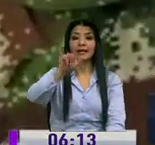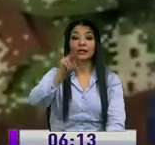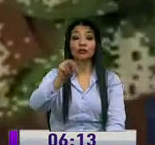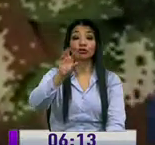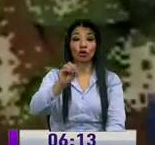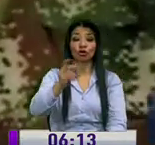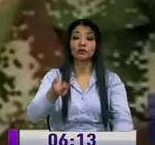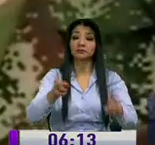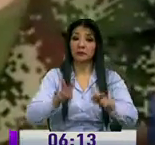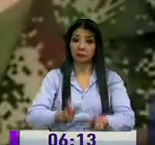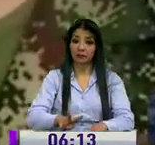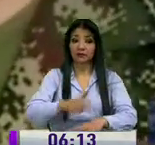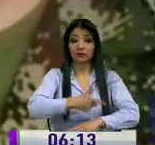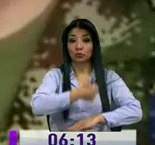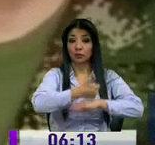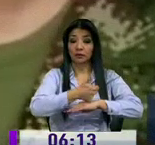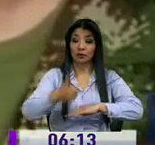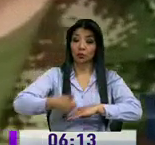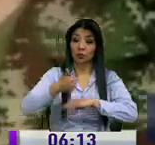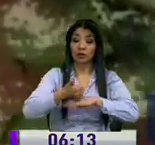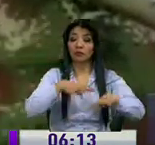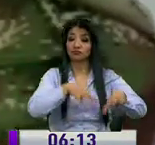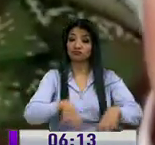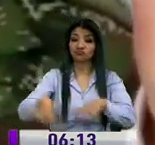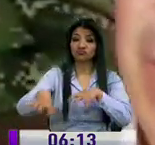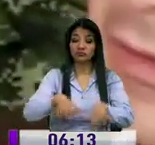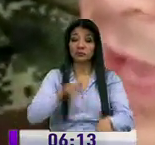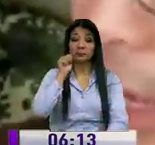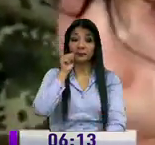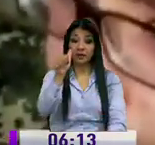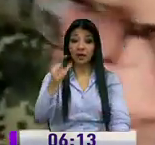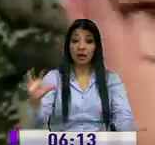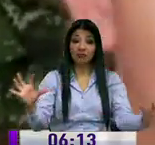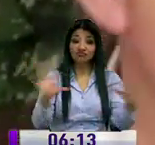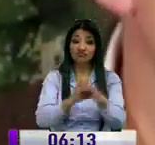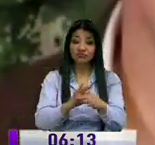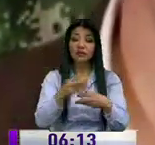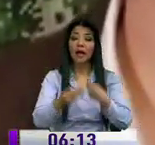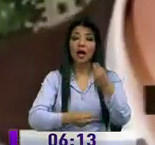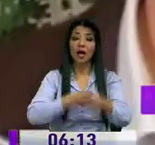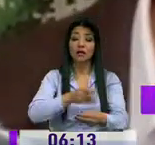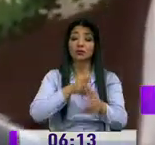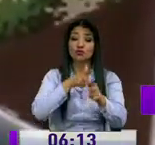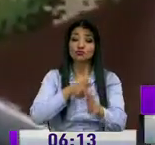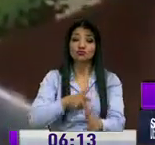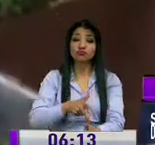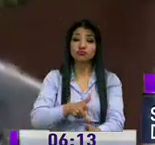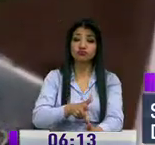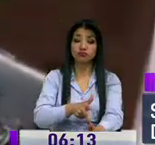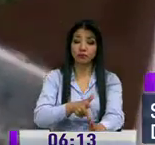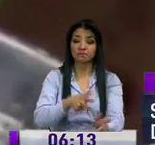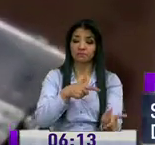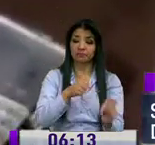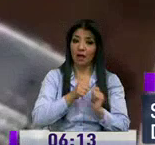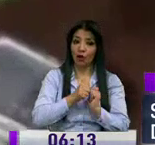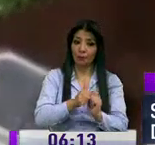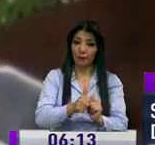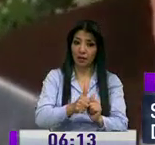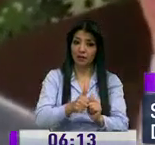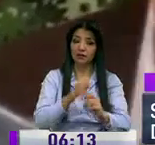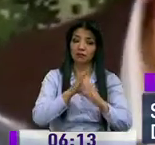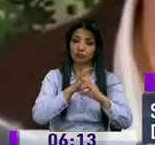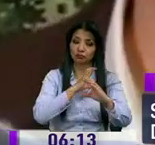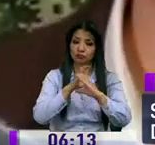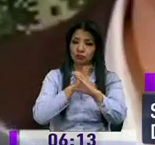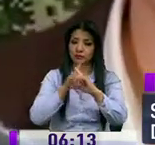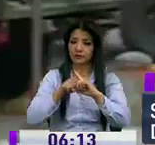coordinar acciones conjuntas para el día de mañana hacer unas caravanas para acompañar tanto al transporte público de